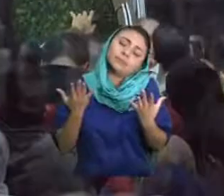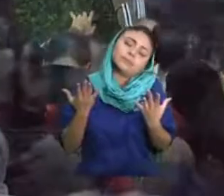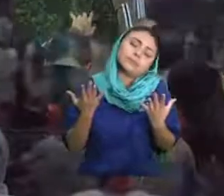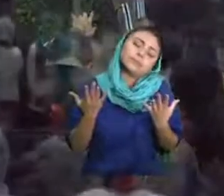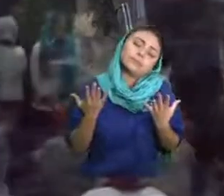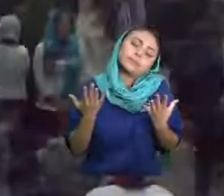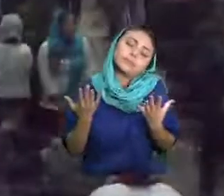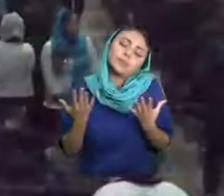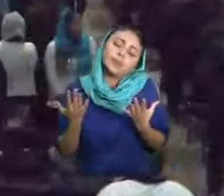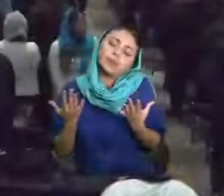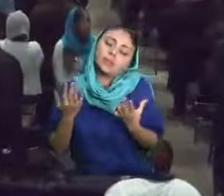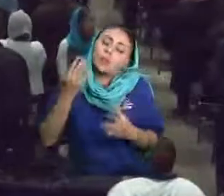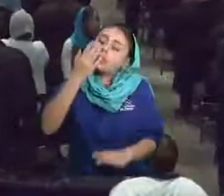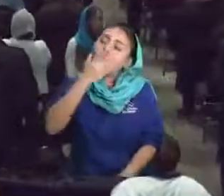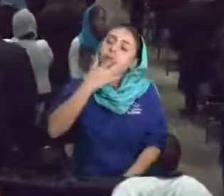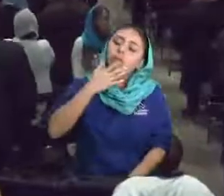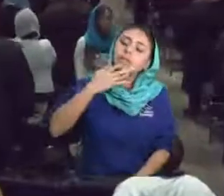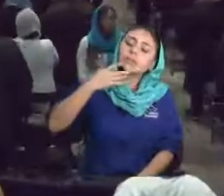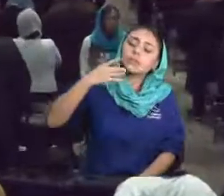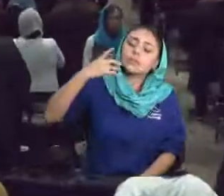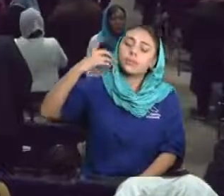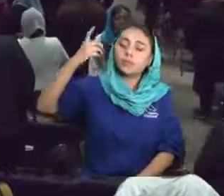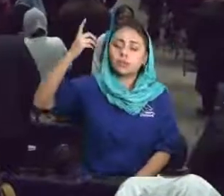expresar lo que